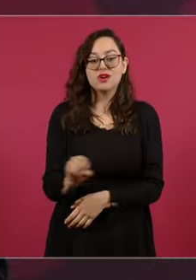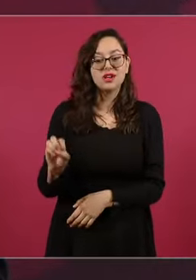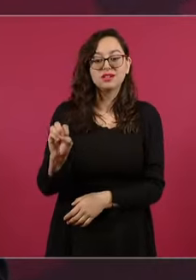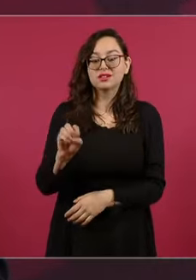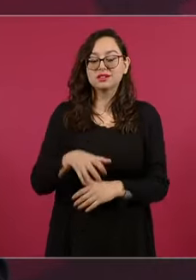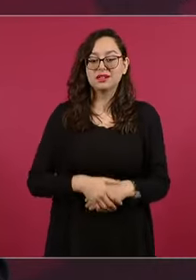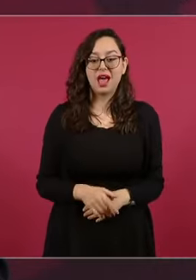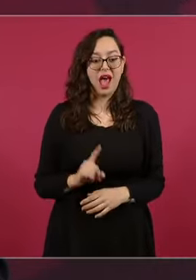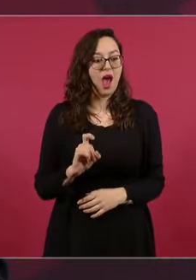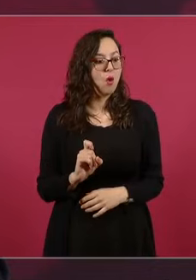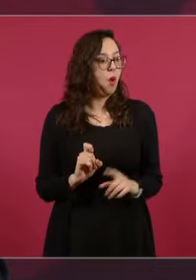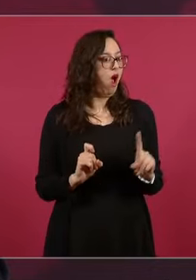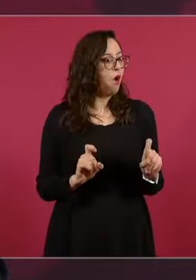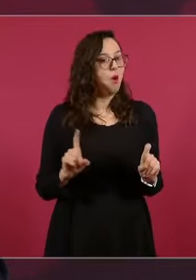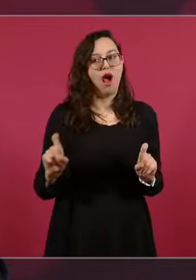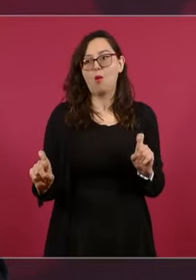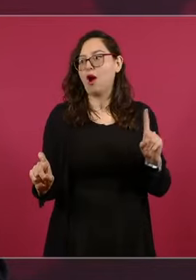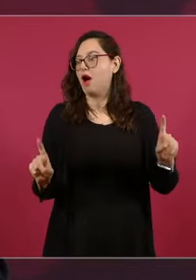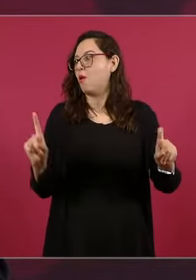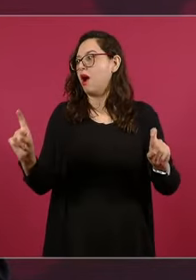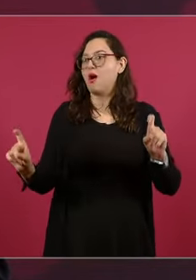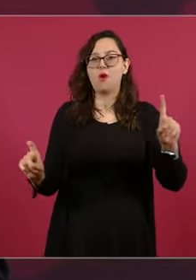Todo era agua.